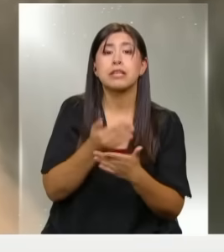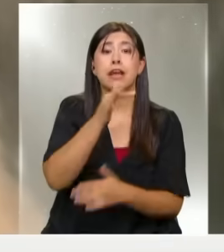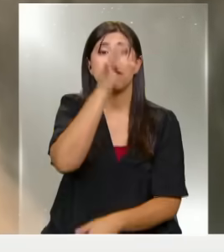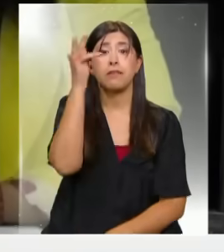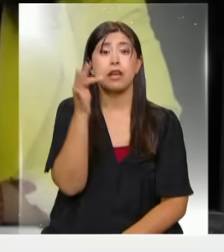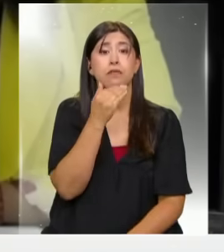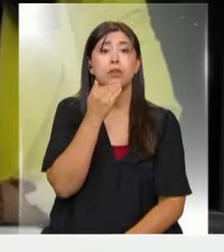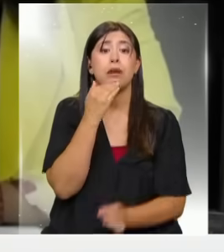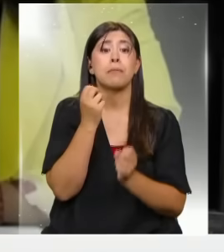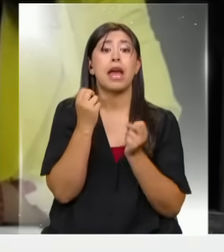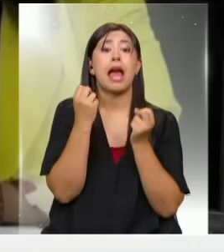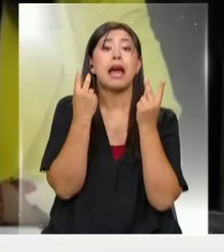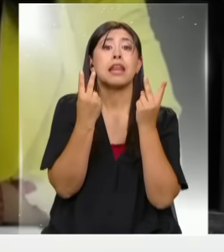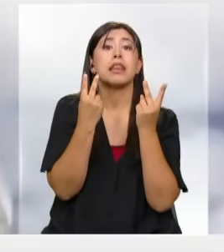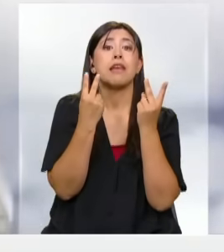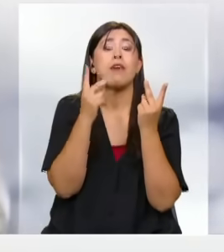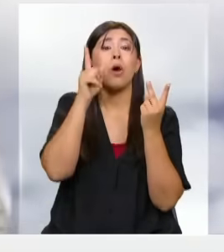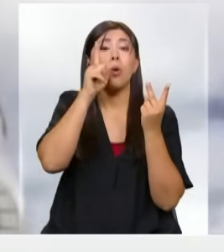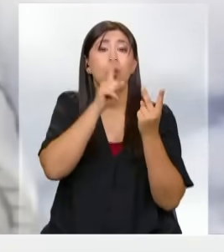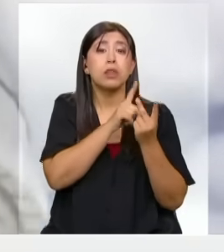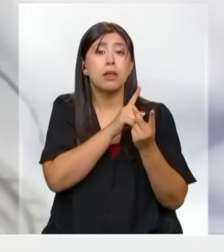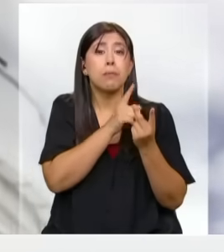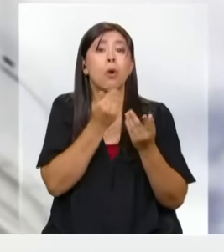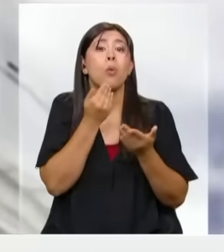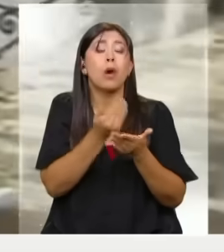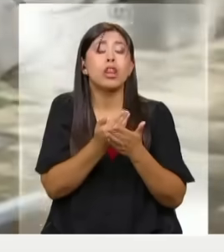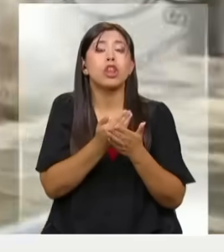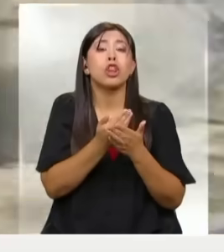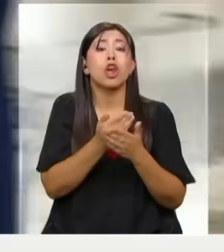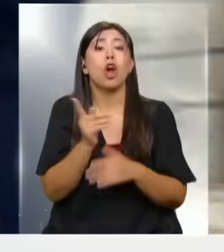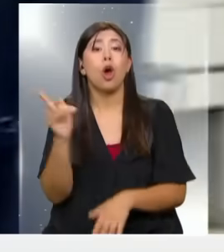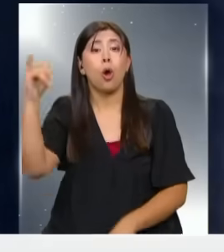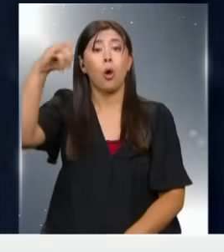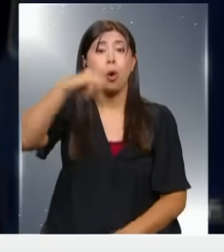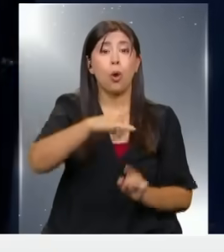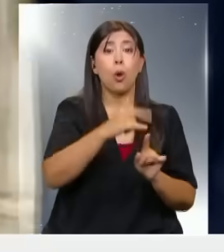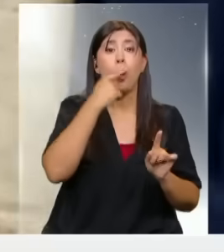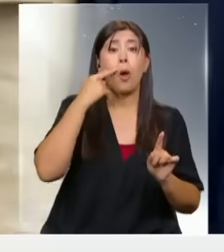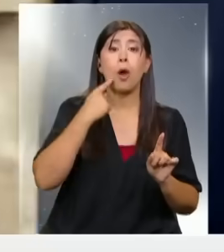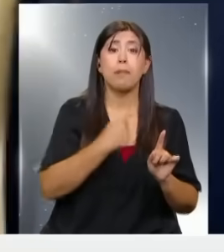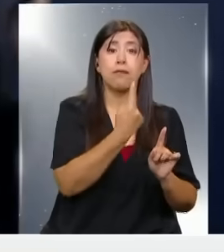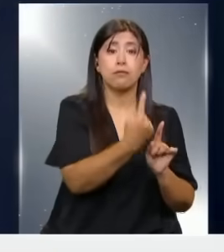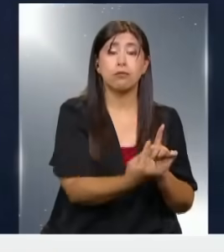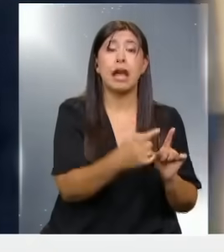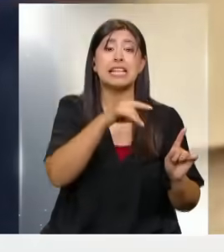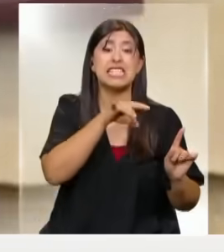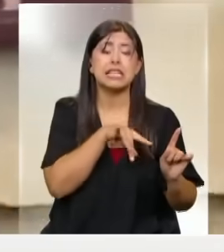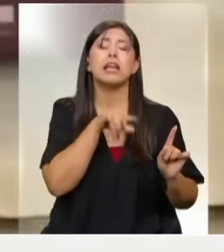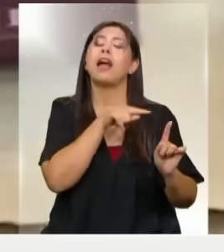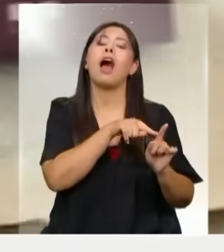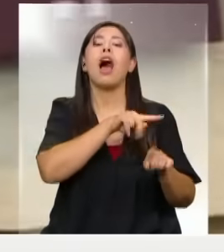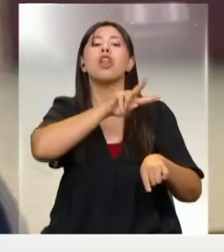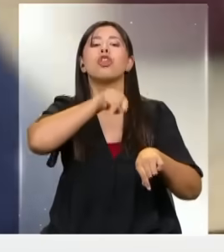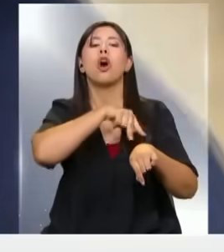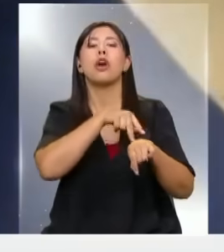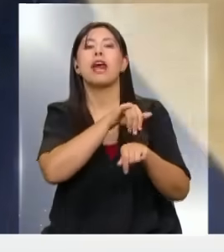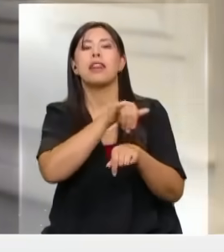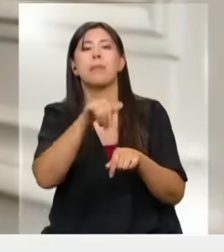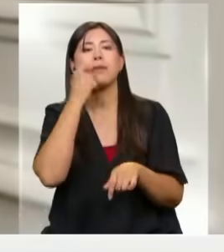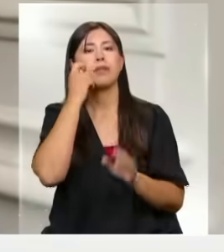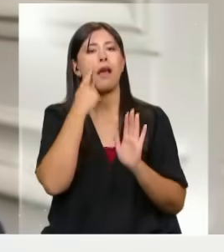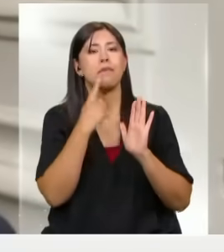fue activada por última vez, 2 horas después del aterrizaje del avión de Nicolás Cepeda en Chile. Pruebas que lo